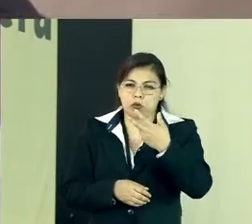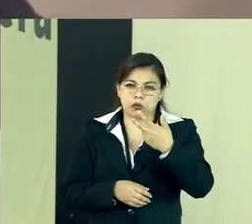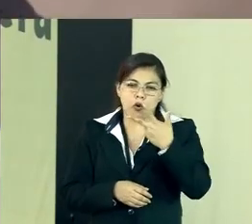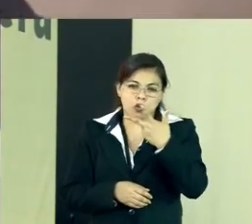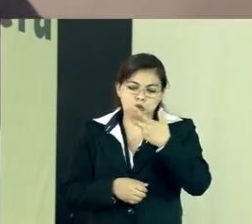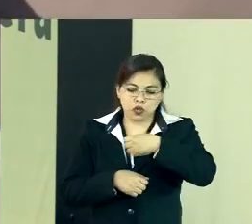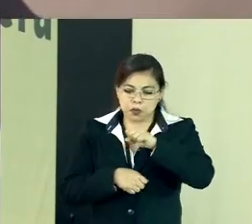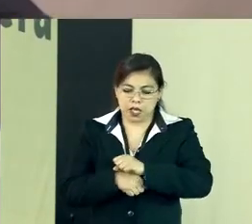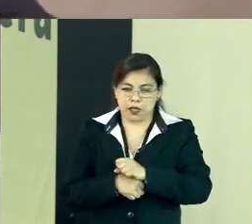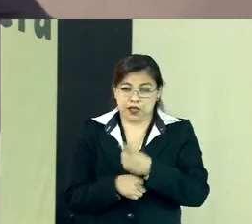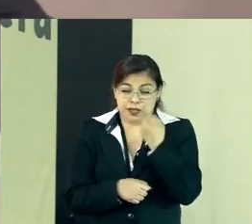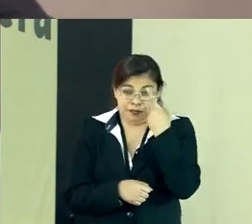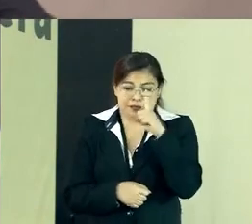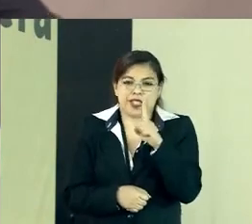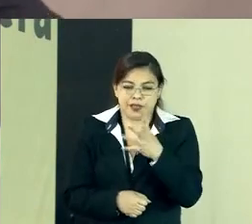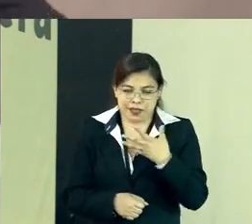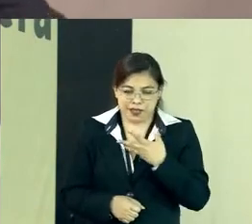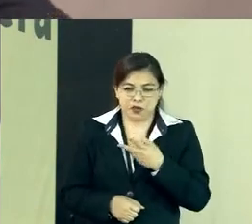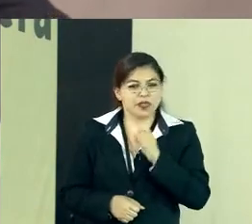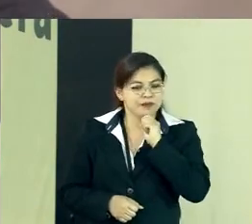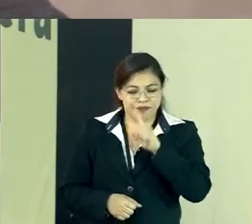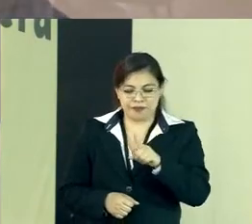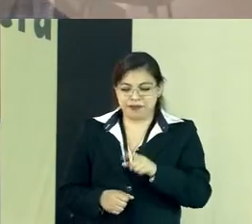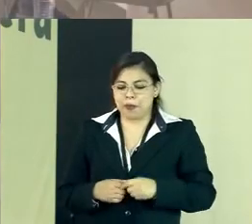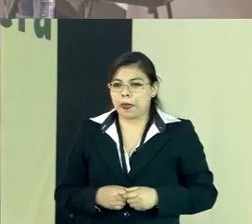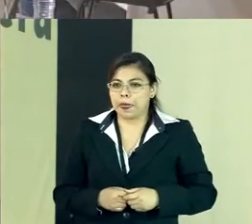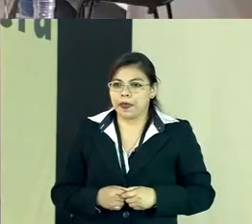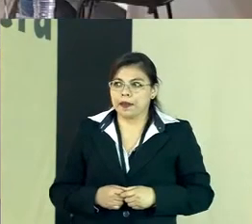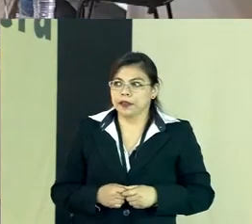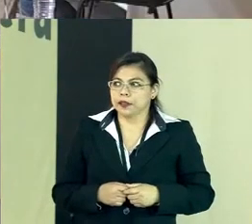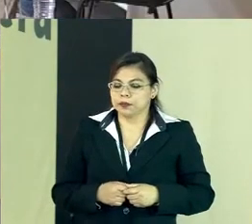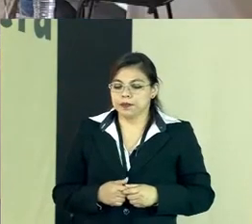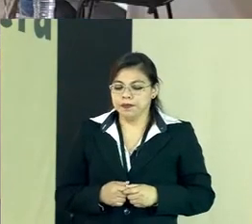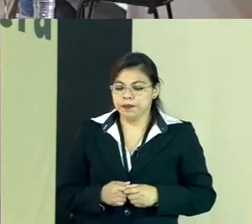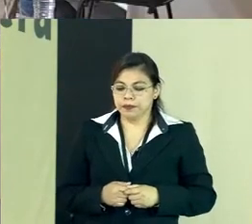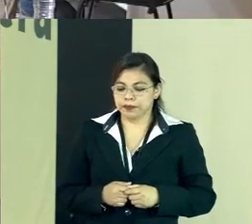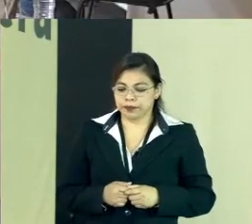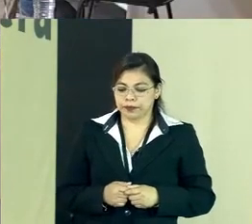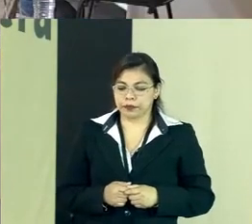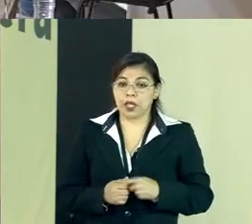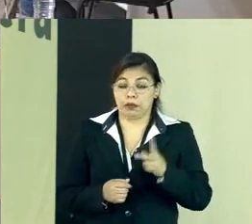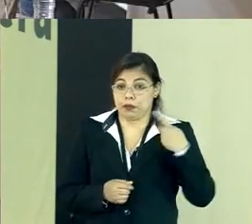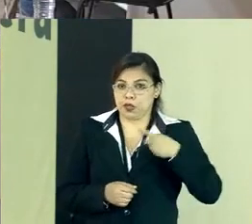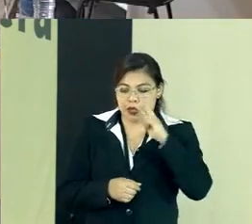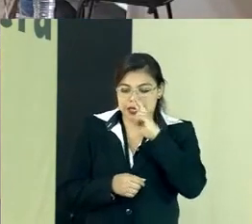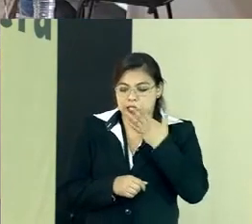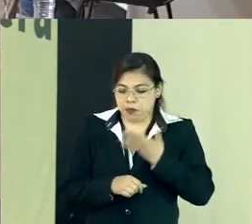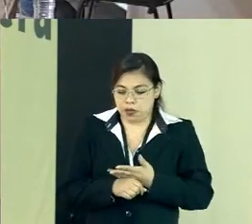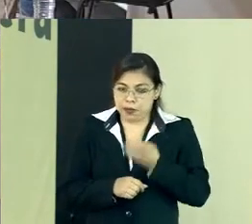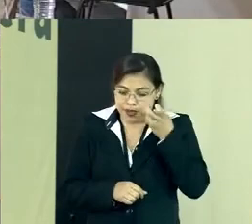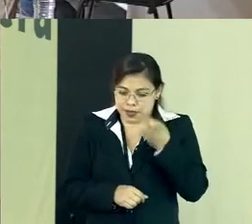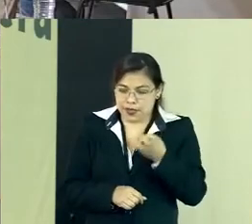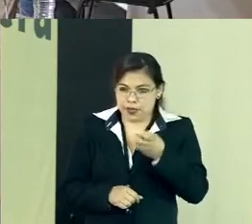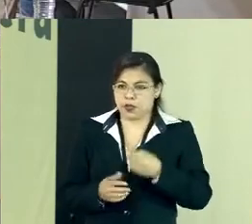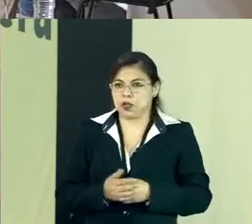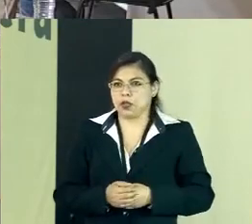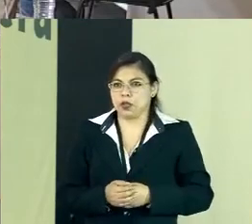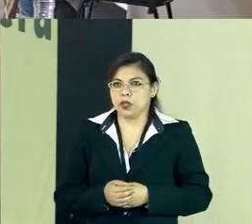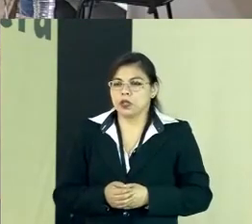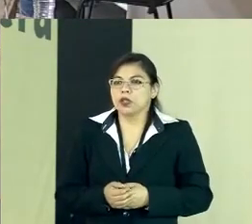pero tenemos también llegó a las personas responsables de esto que ahora se aparecen como